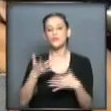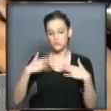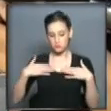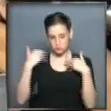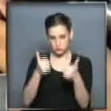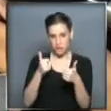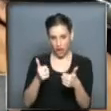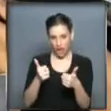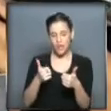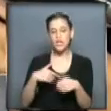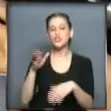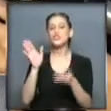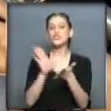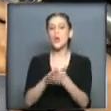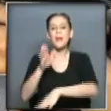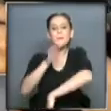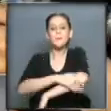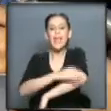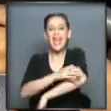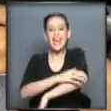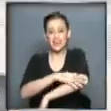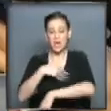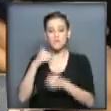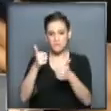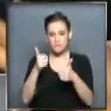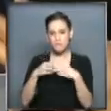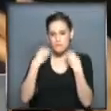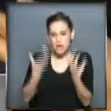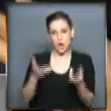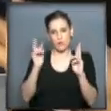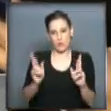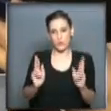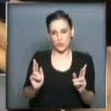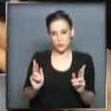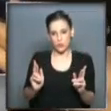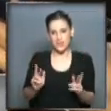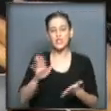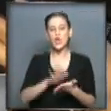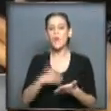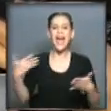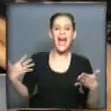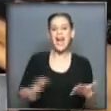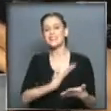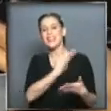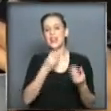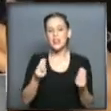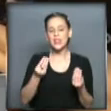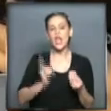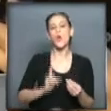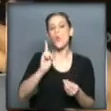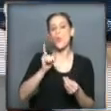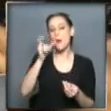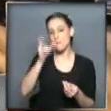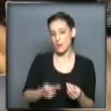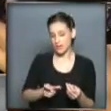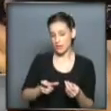bien y la pierna está evolucionando, por suerte, bien. ¿Qué ocurre con los otros dos pacientes que están graves? Uno de los